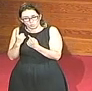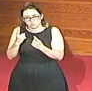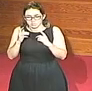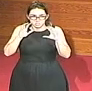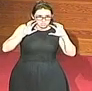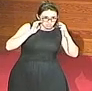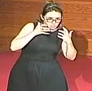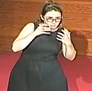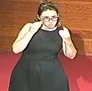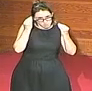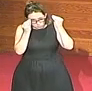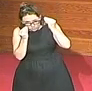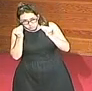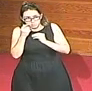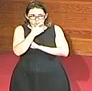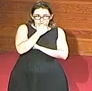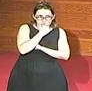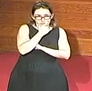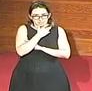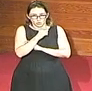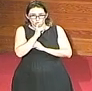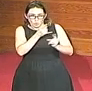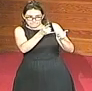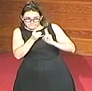para atraer ese clic, ¿no?